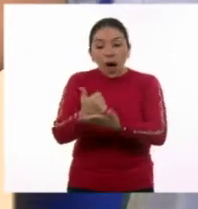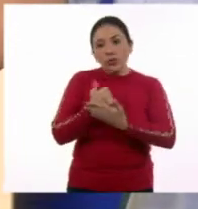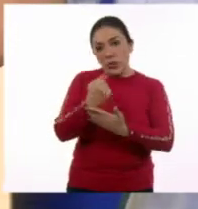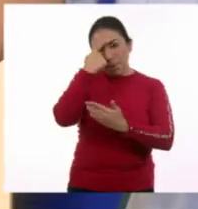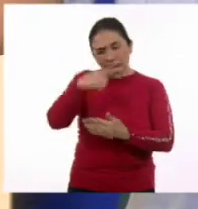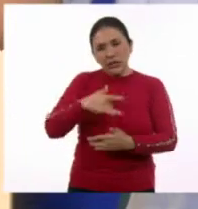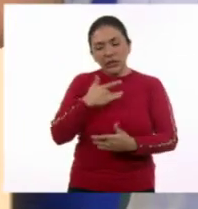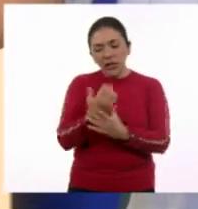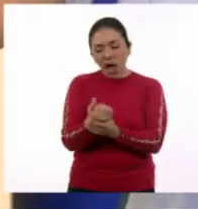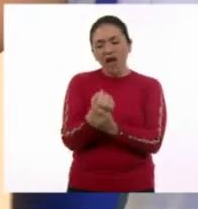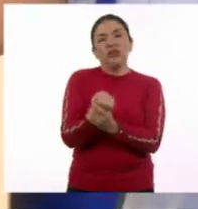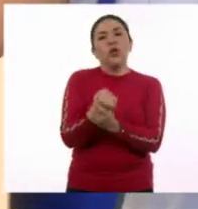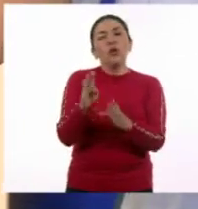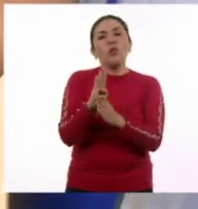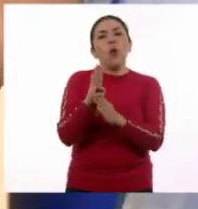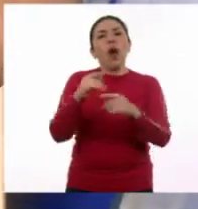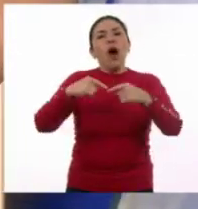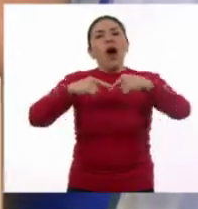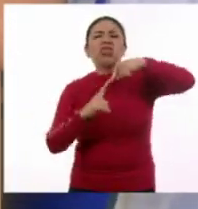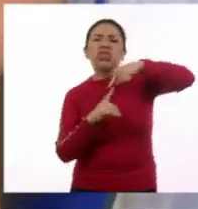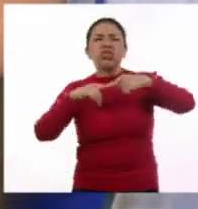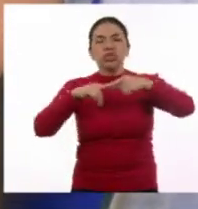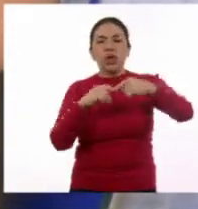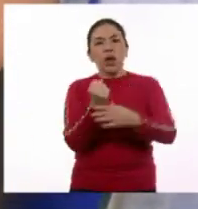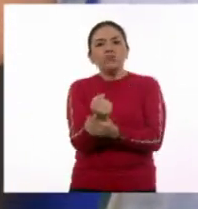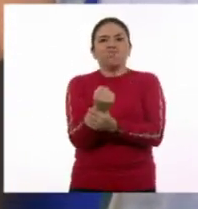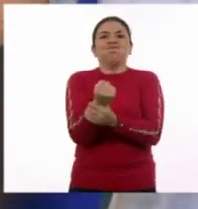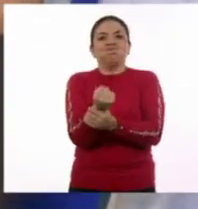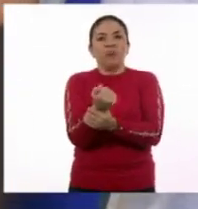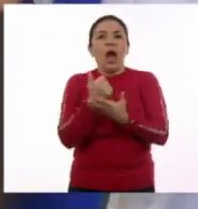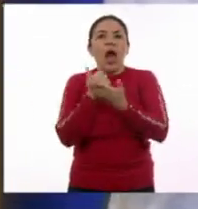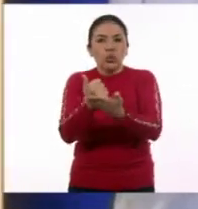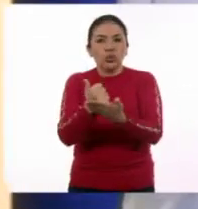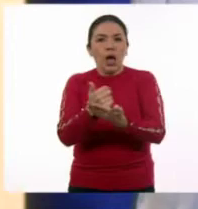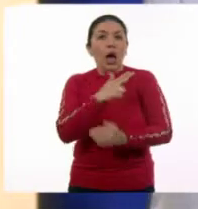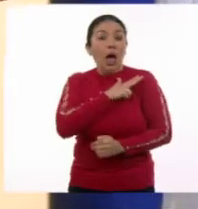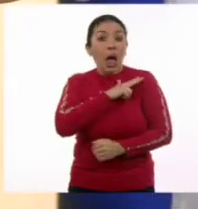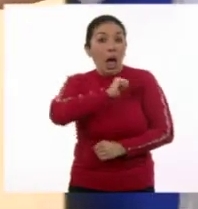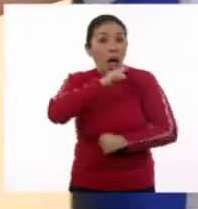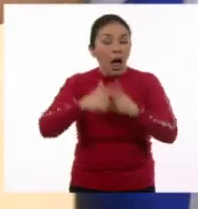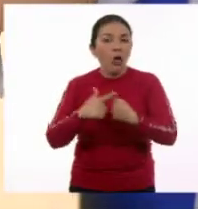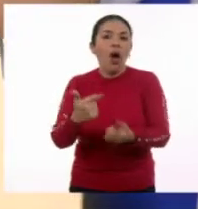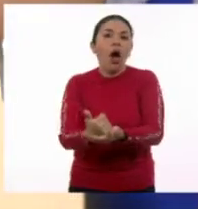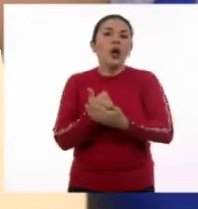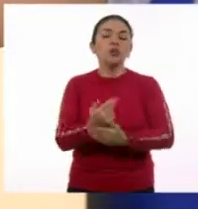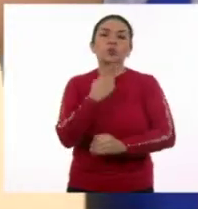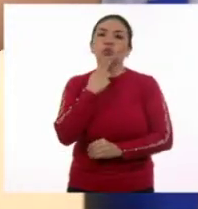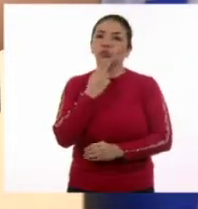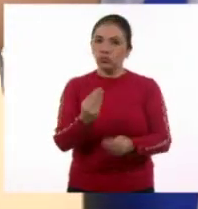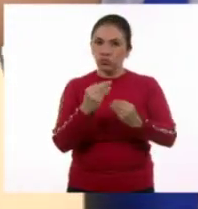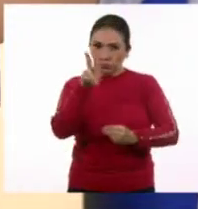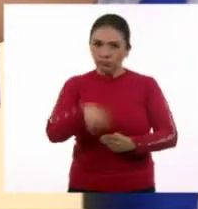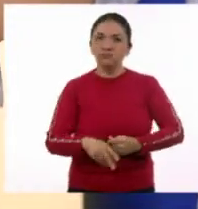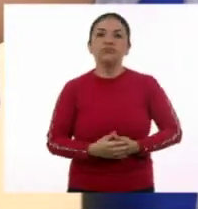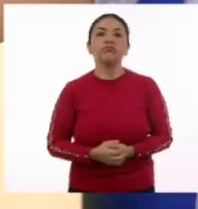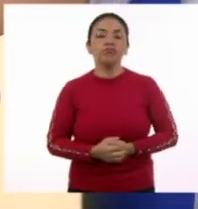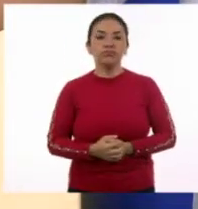dar soporte hacia la articulación si hubiéramos tenido alguna lesión nos va a ayudar muchísimo esto